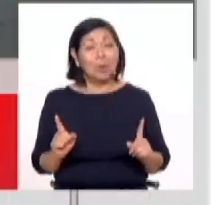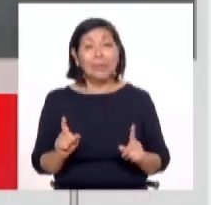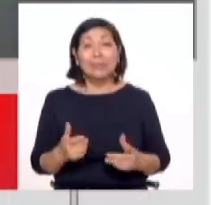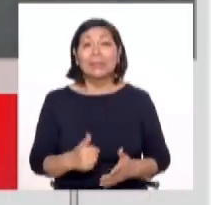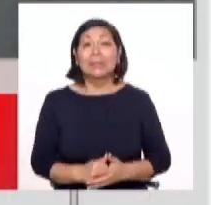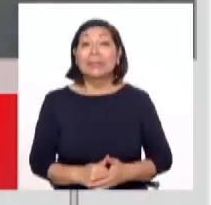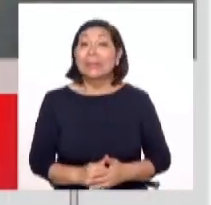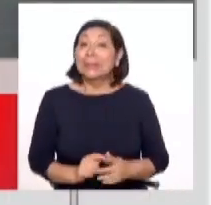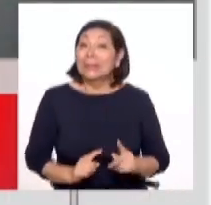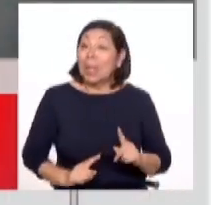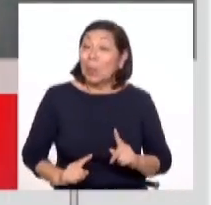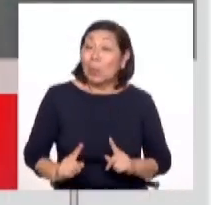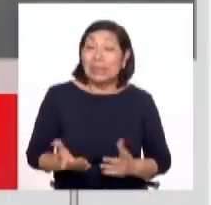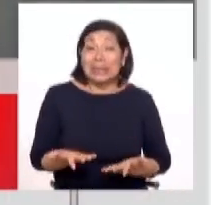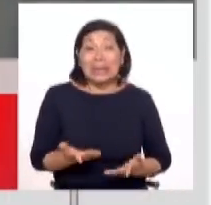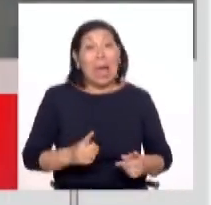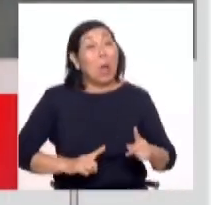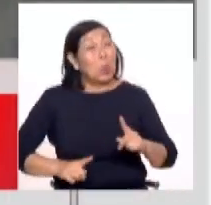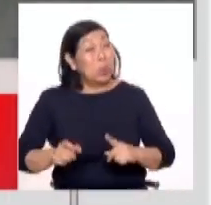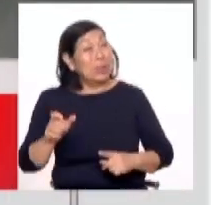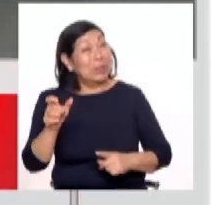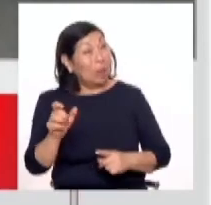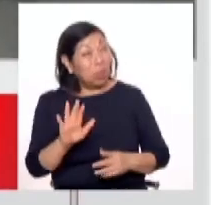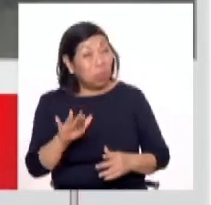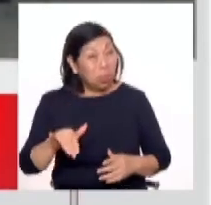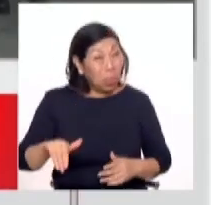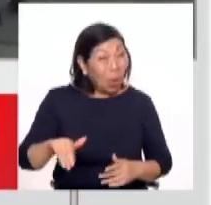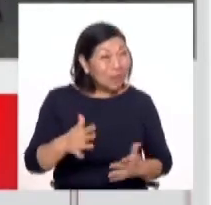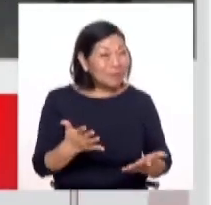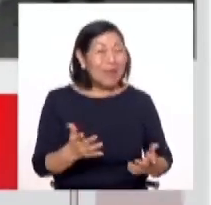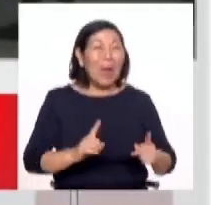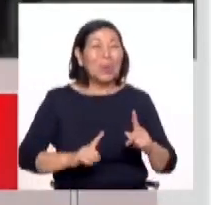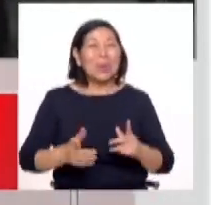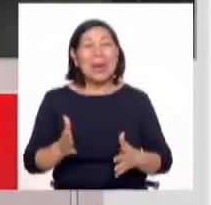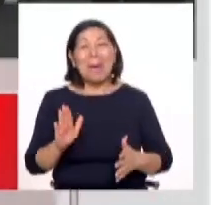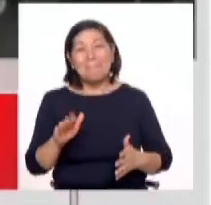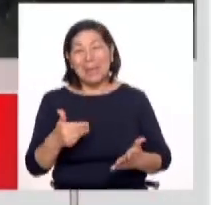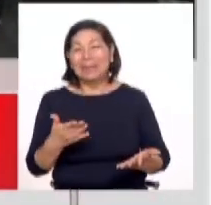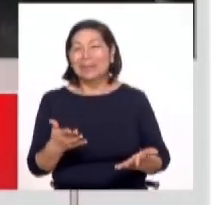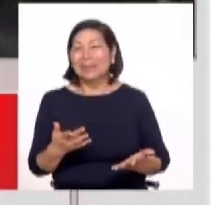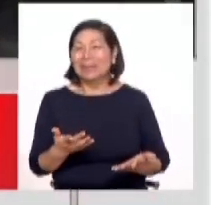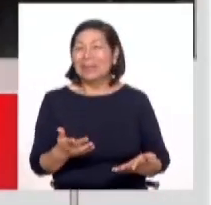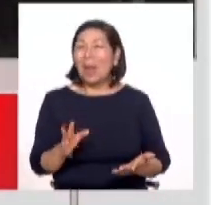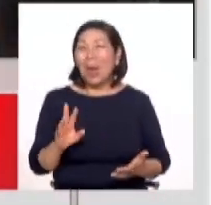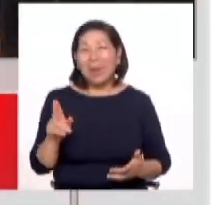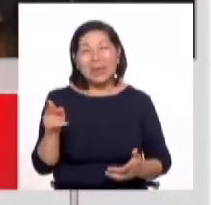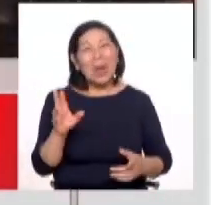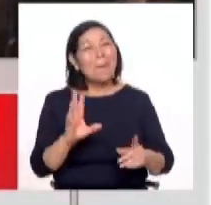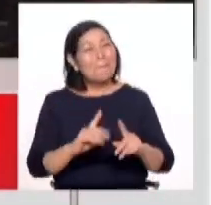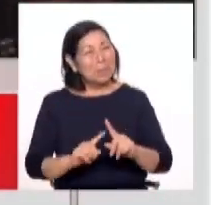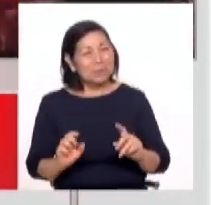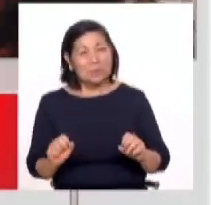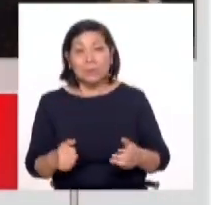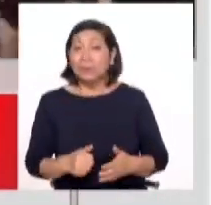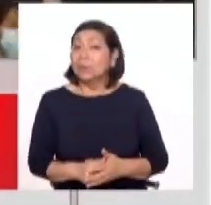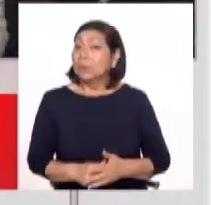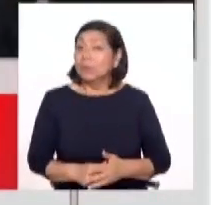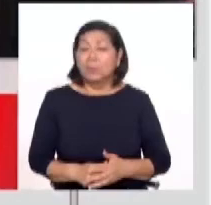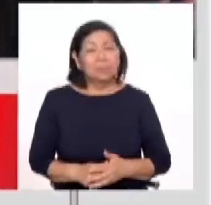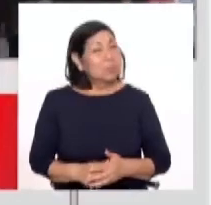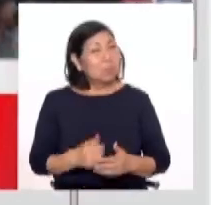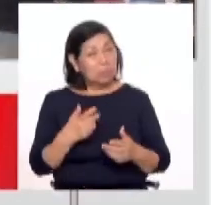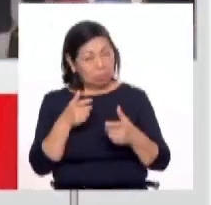aquellos sujetos que de una u otra manera se encuentran involucrados o tienen el perfil criminal, nosotros lo